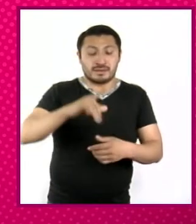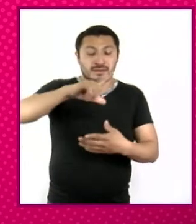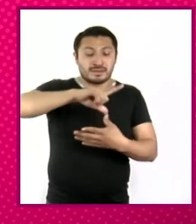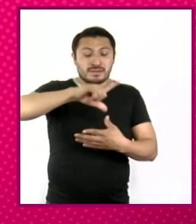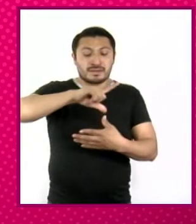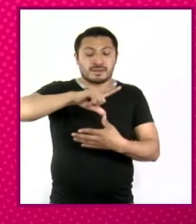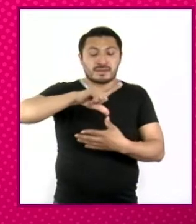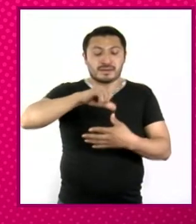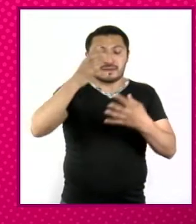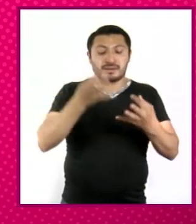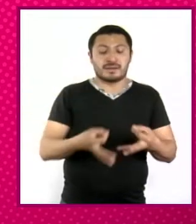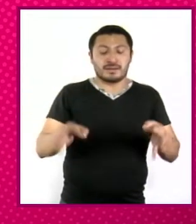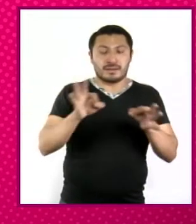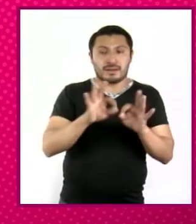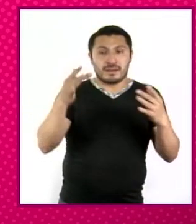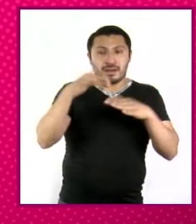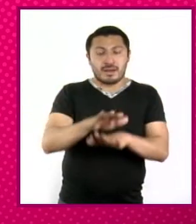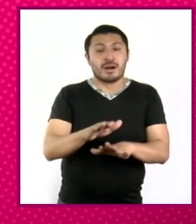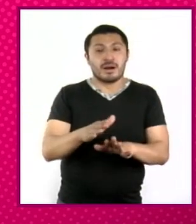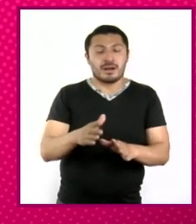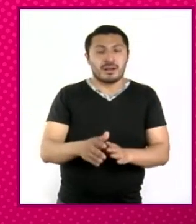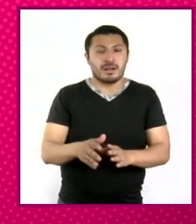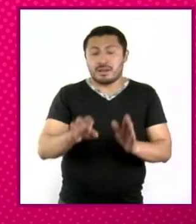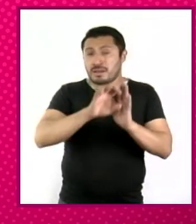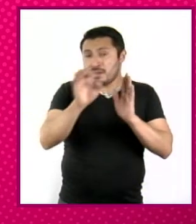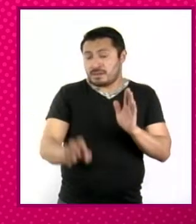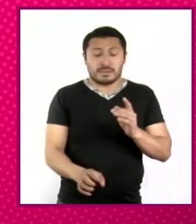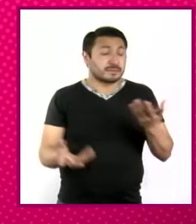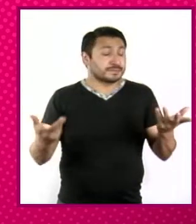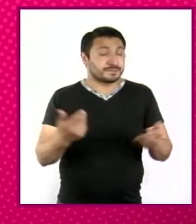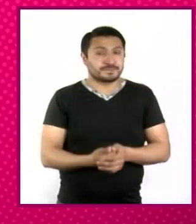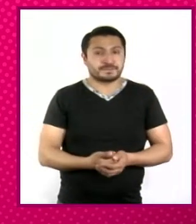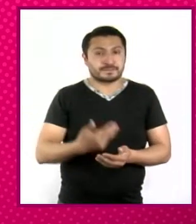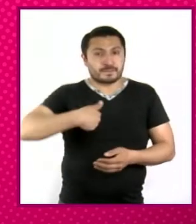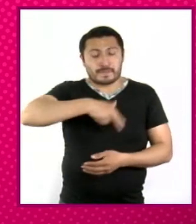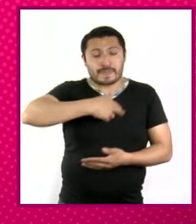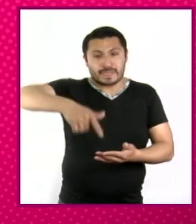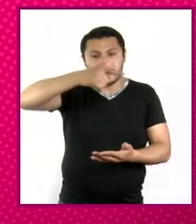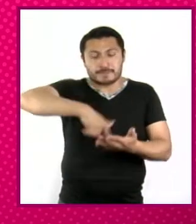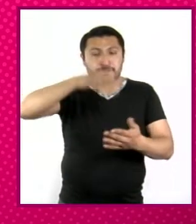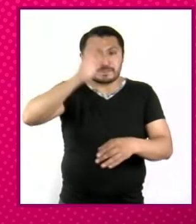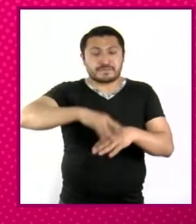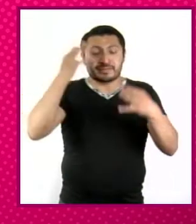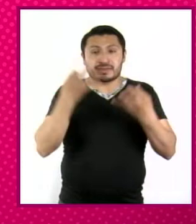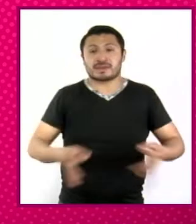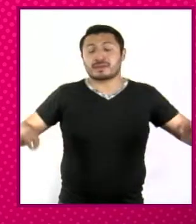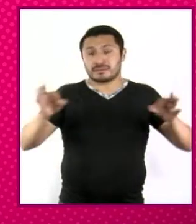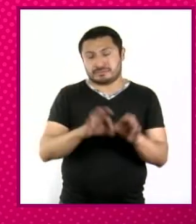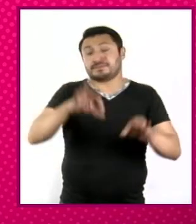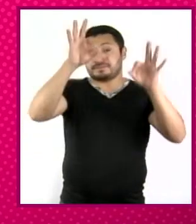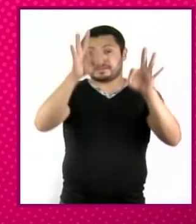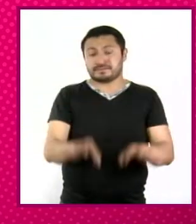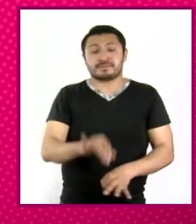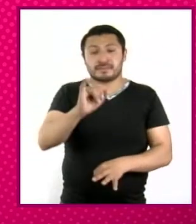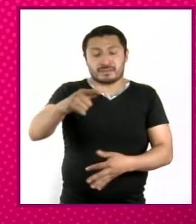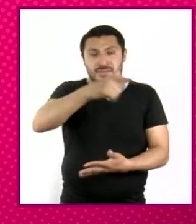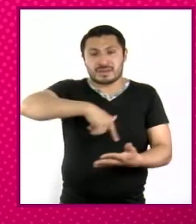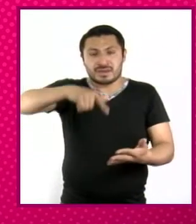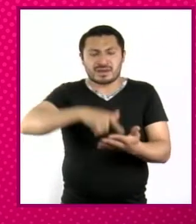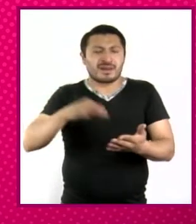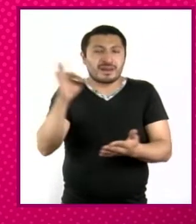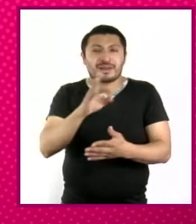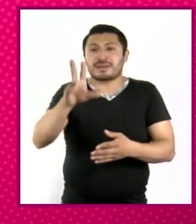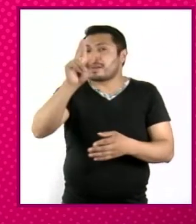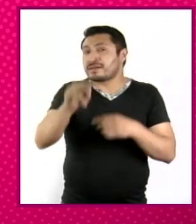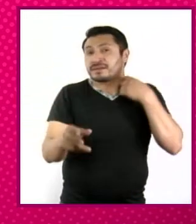es fundamental en el entendido de que, somos una de las regiones más dinámicas. Efectivamente, somos una región que a lo mejor